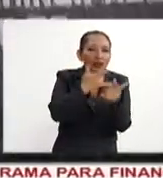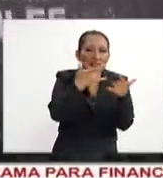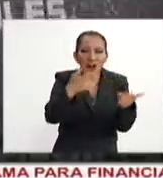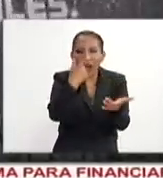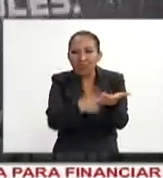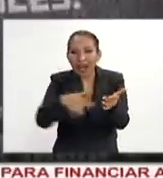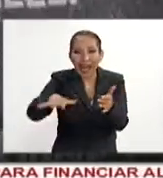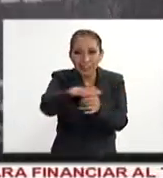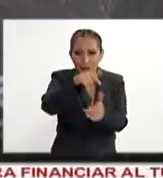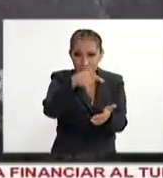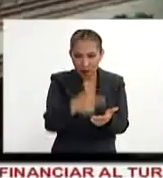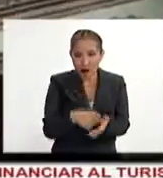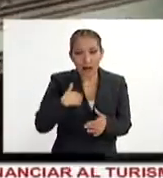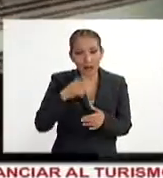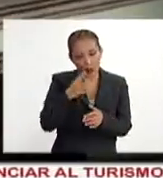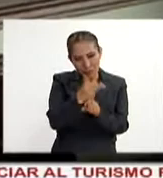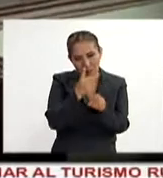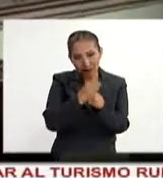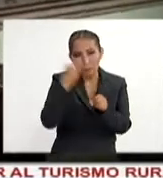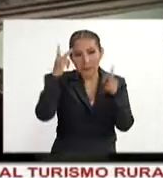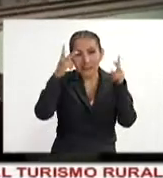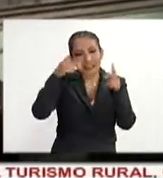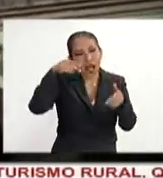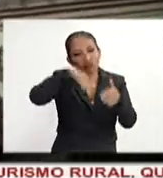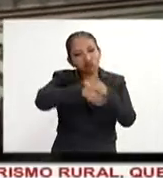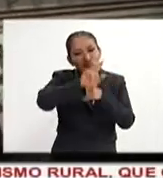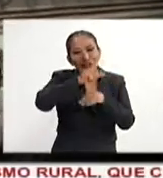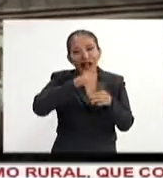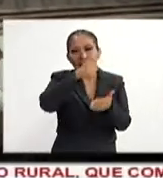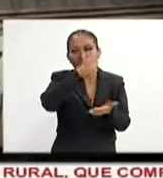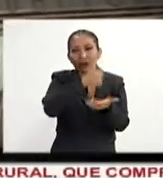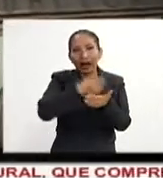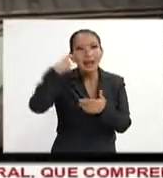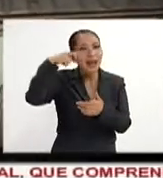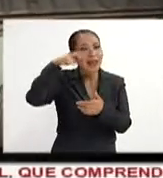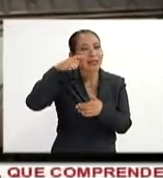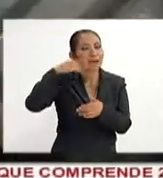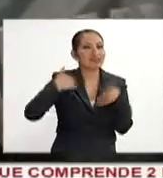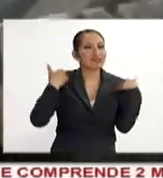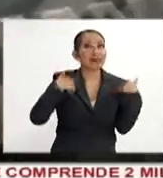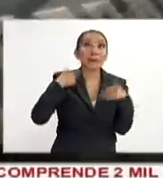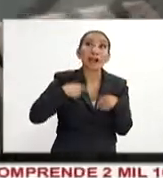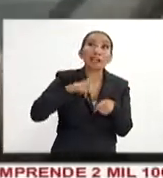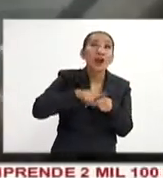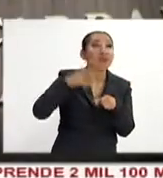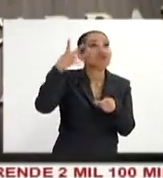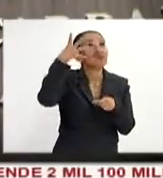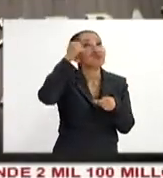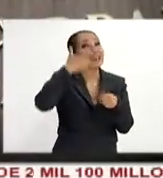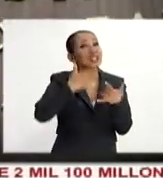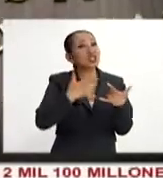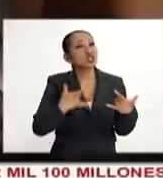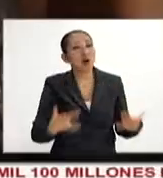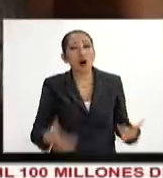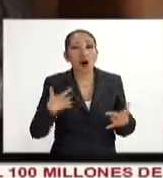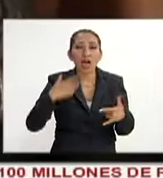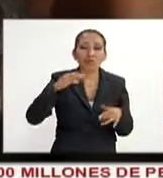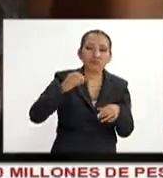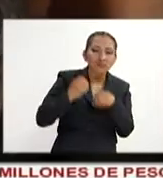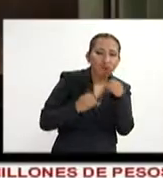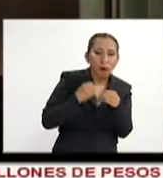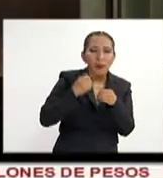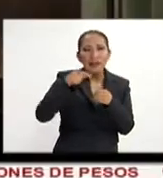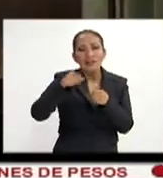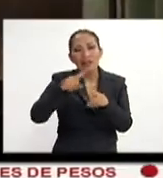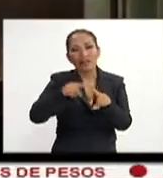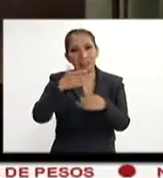históricos sucedidos en él, te invito a visitar sus instalaciones en la ciudad de Querétaro y disfrutar personalmente de su historia, funciones y